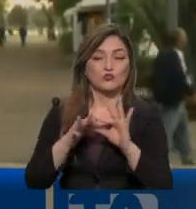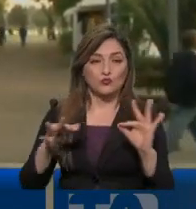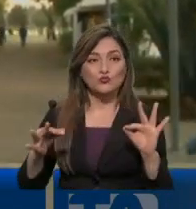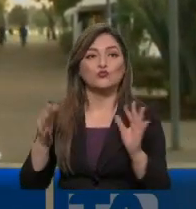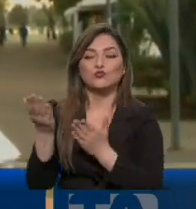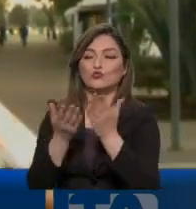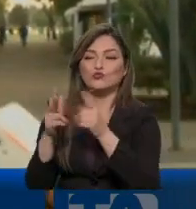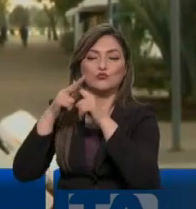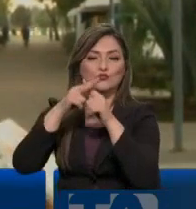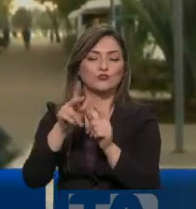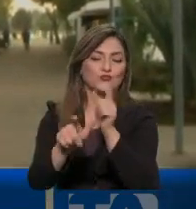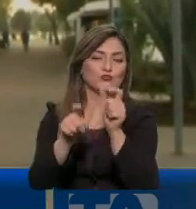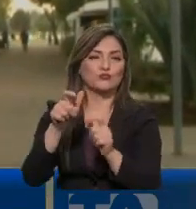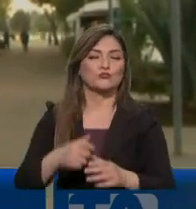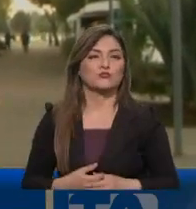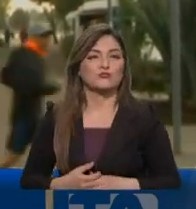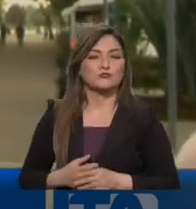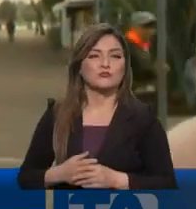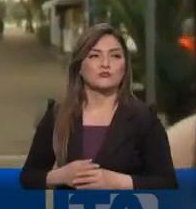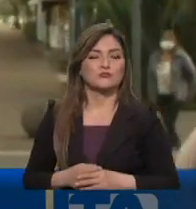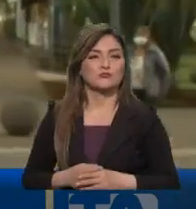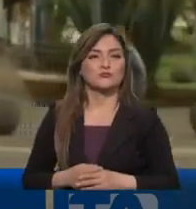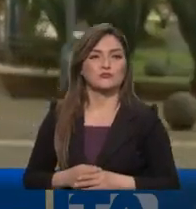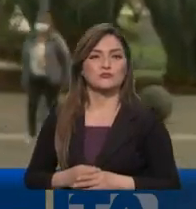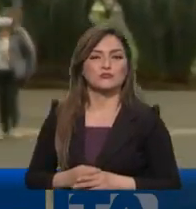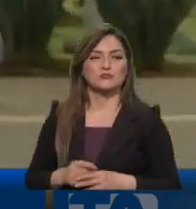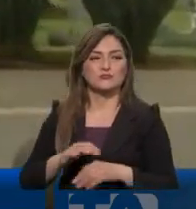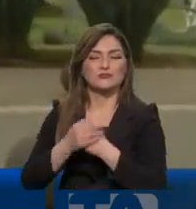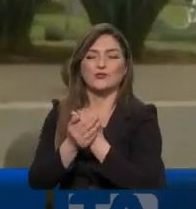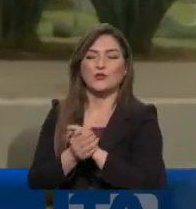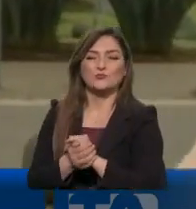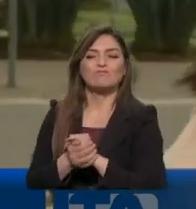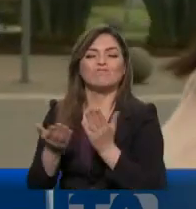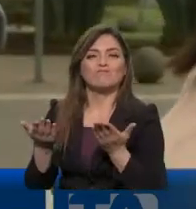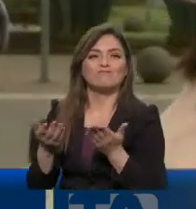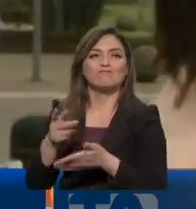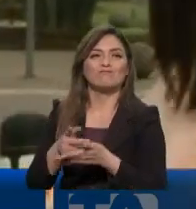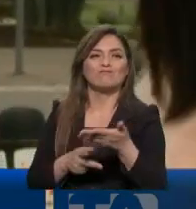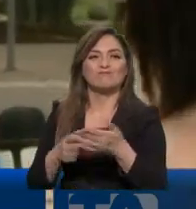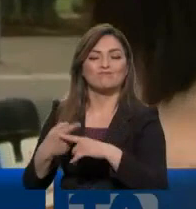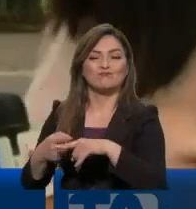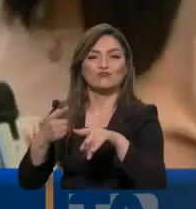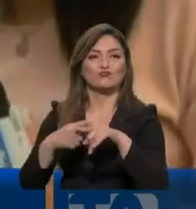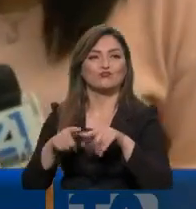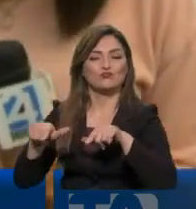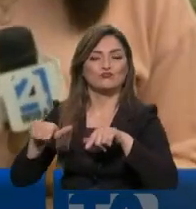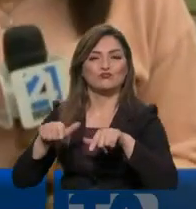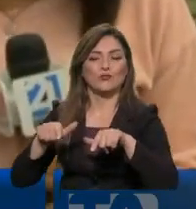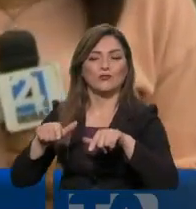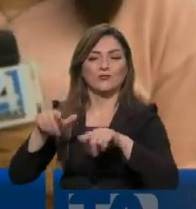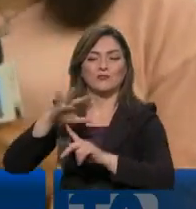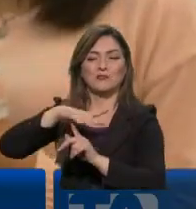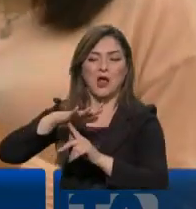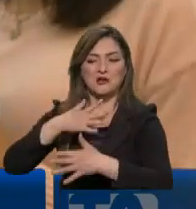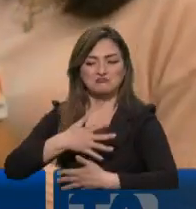que ellos prestan y también de los ciudadanos. Aprovechando que estamos junto a usted, bueno, cuéntenos un poquito qué pasa en otros espacios recreacionales. Hay